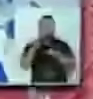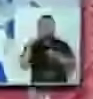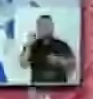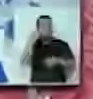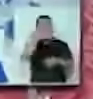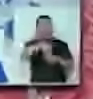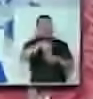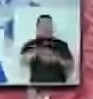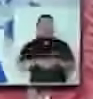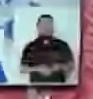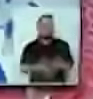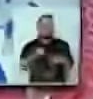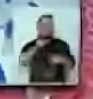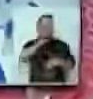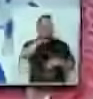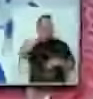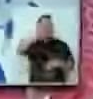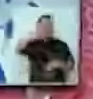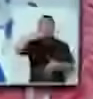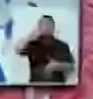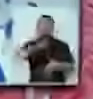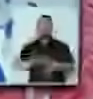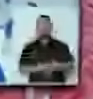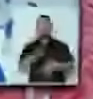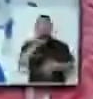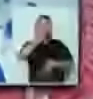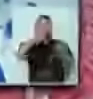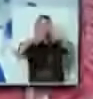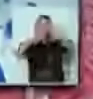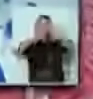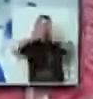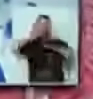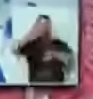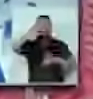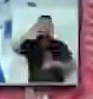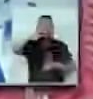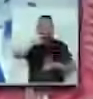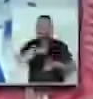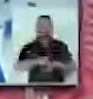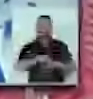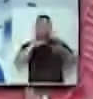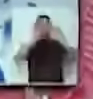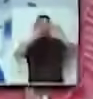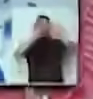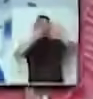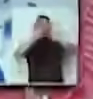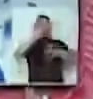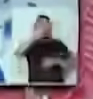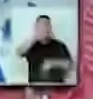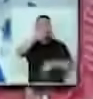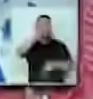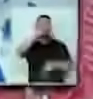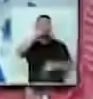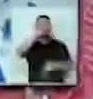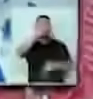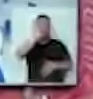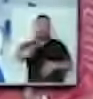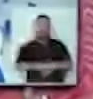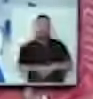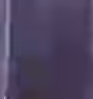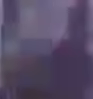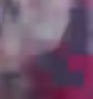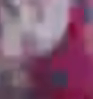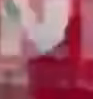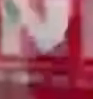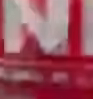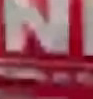un acto nulo y otra cosa es que se haya constituido el acto nulo. En estos momentos ya estamos ante un acto constituido como